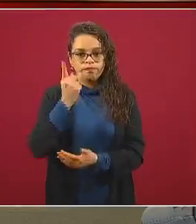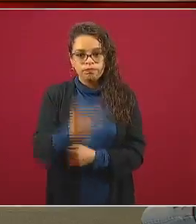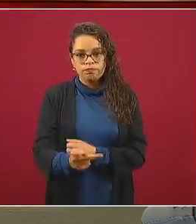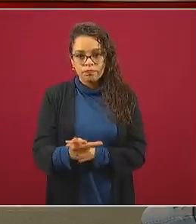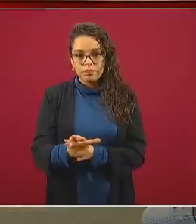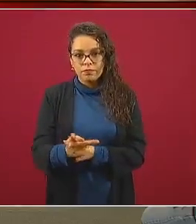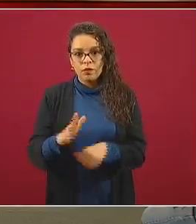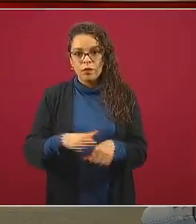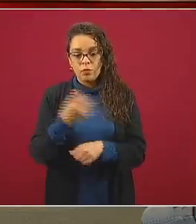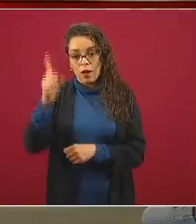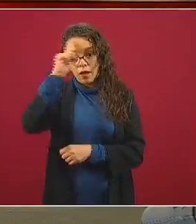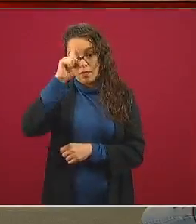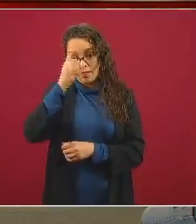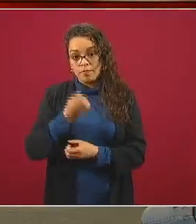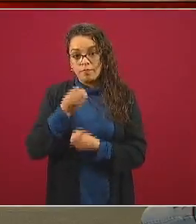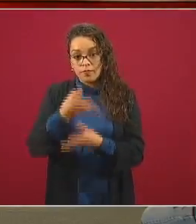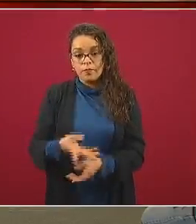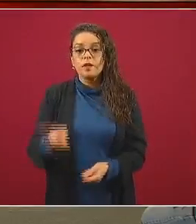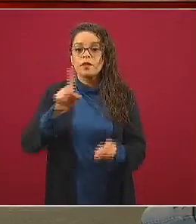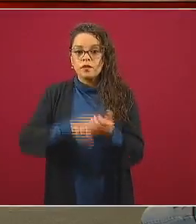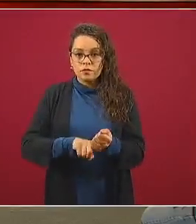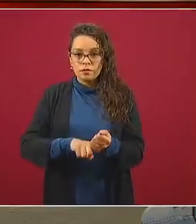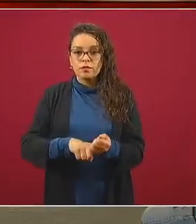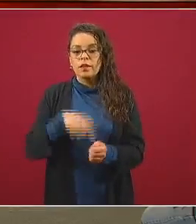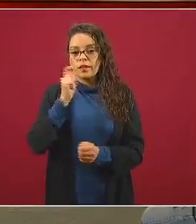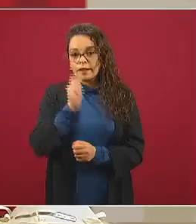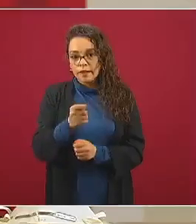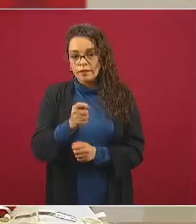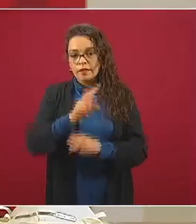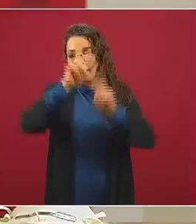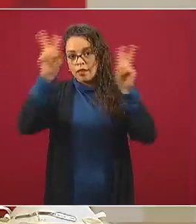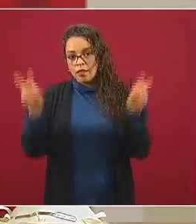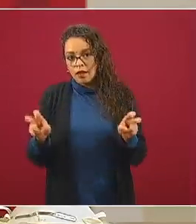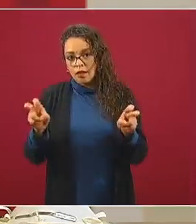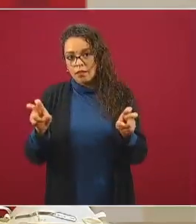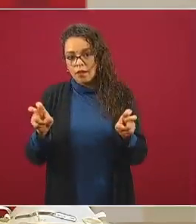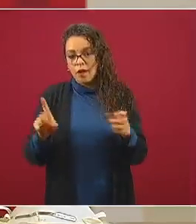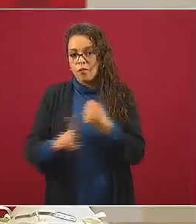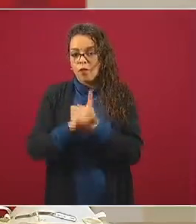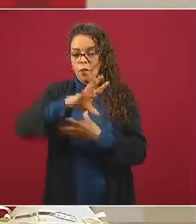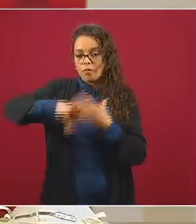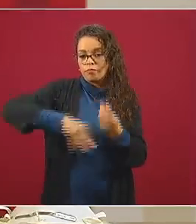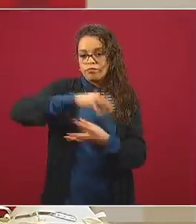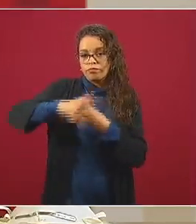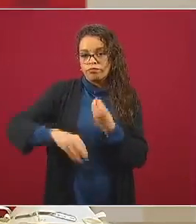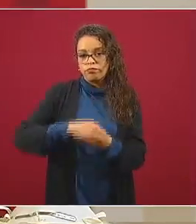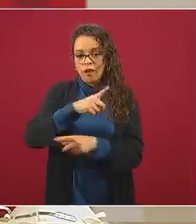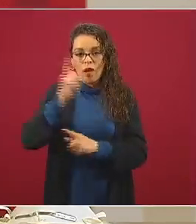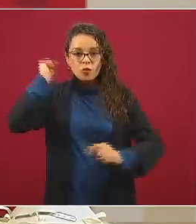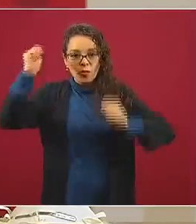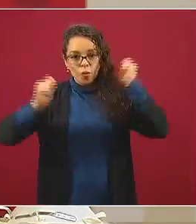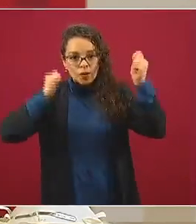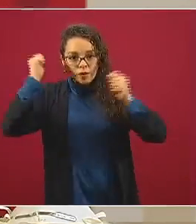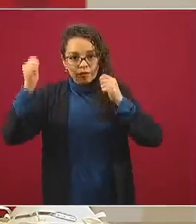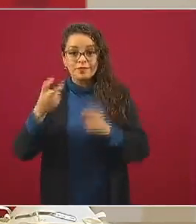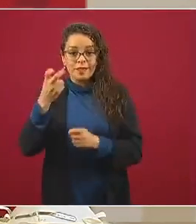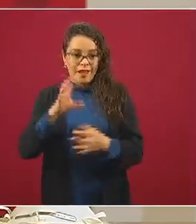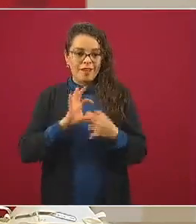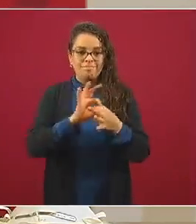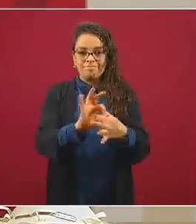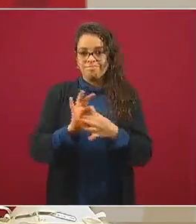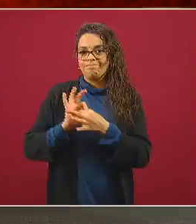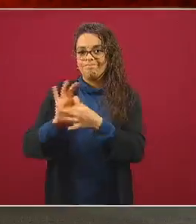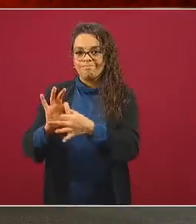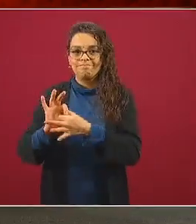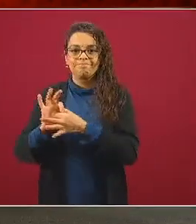sobre crisis en materia turística. Así que la campaña va muy consensuada con el sector. Vamos a